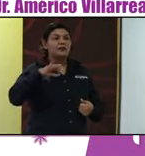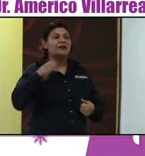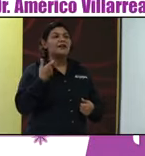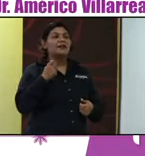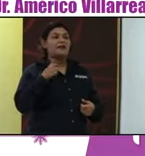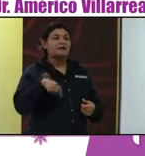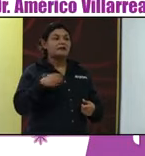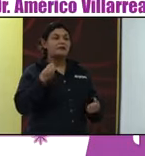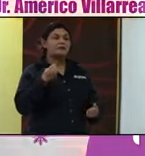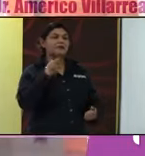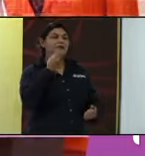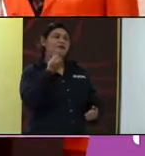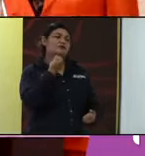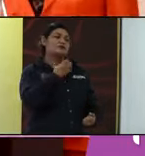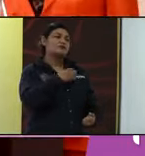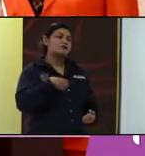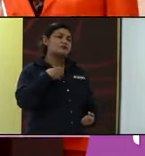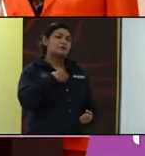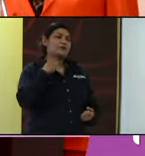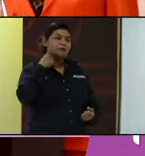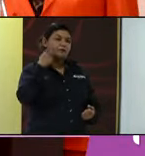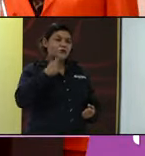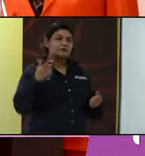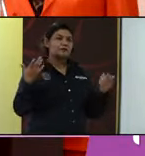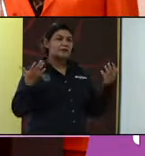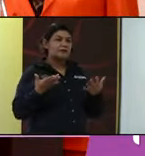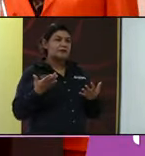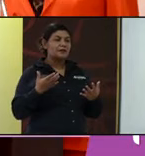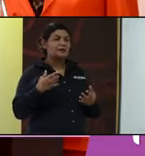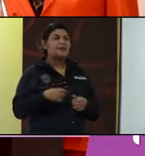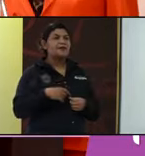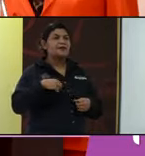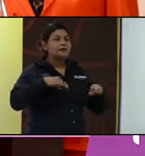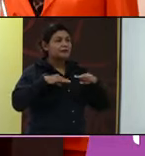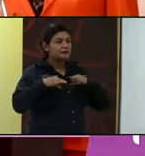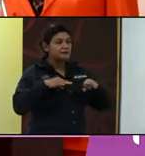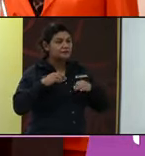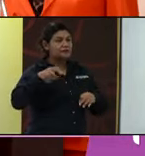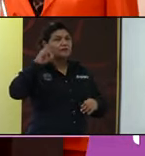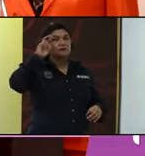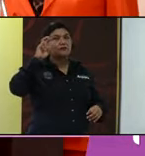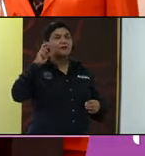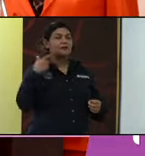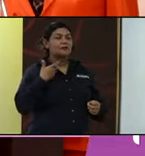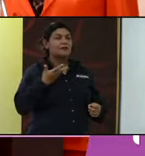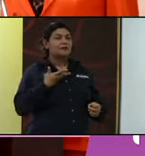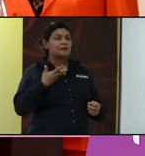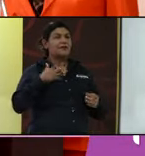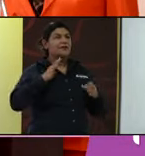me pone muy contenta porque es algo por lo que se ha estado trabajando y un sueño que teníamos, y que agradezco a